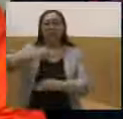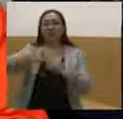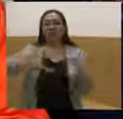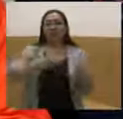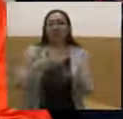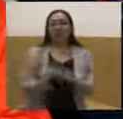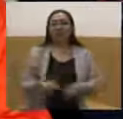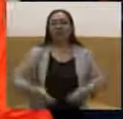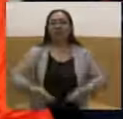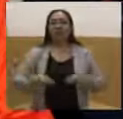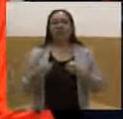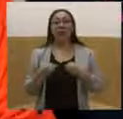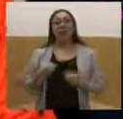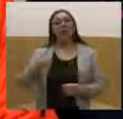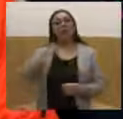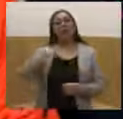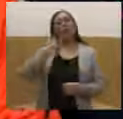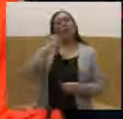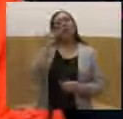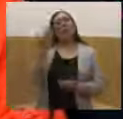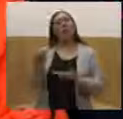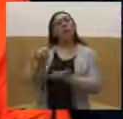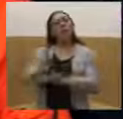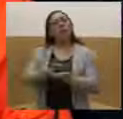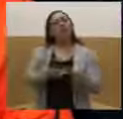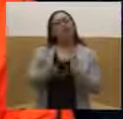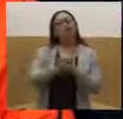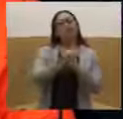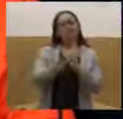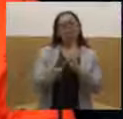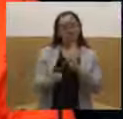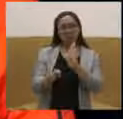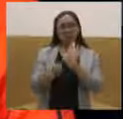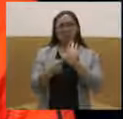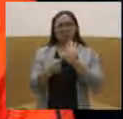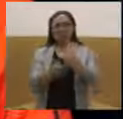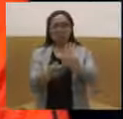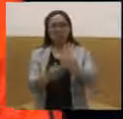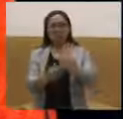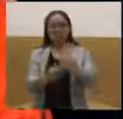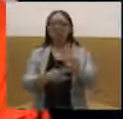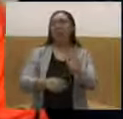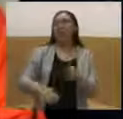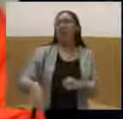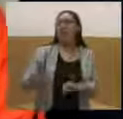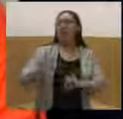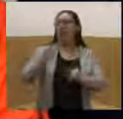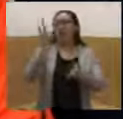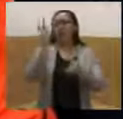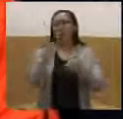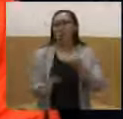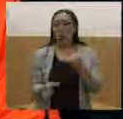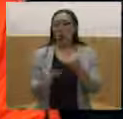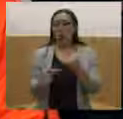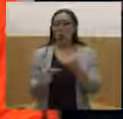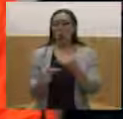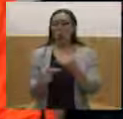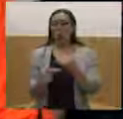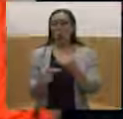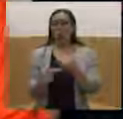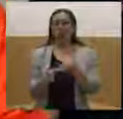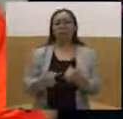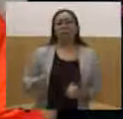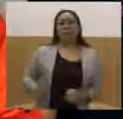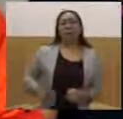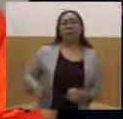Ejecutivo, me permito compartirles algunos ejemplos del último gobierno federal emanado del PRI.